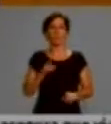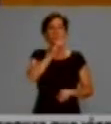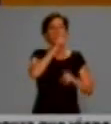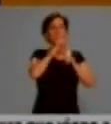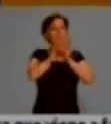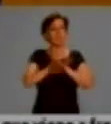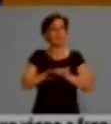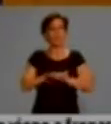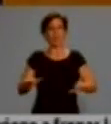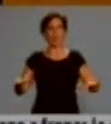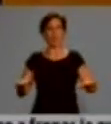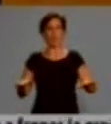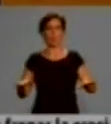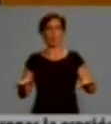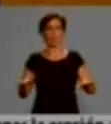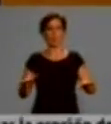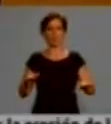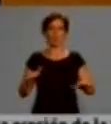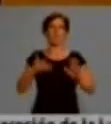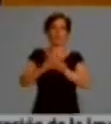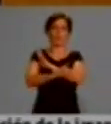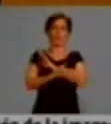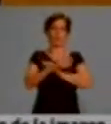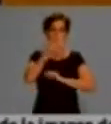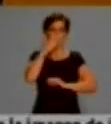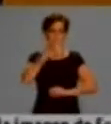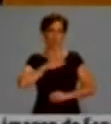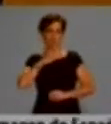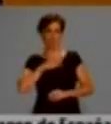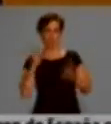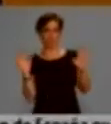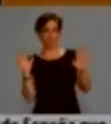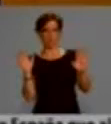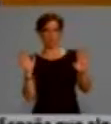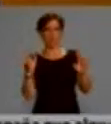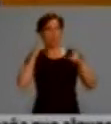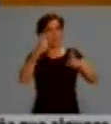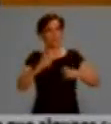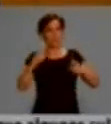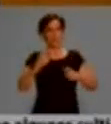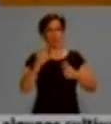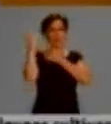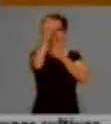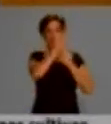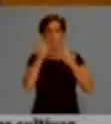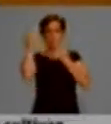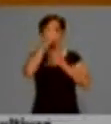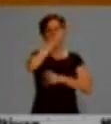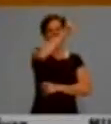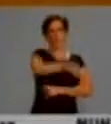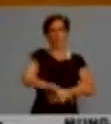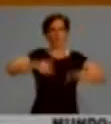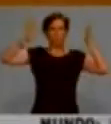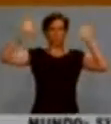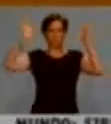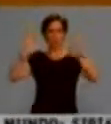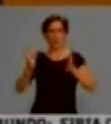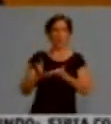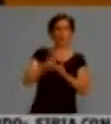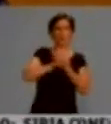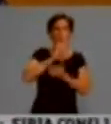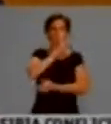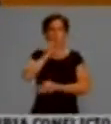silencio el insulto de intentar hacernos creer que usted, que lo ha sido todo en el Partido Popular, que ascendió al señor Bárcenas